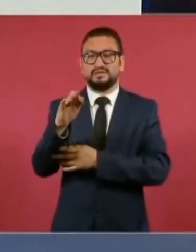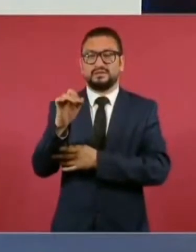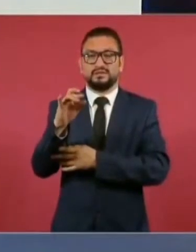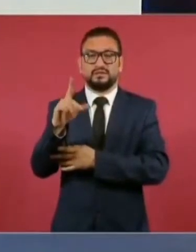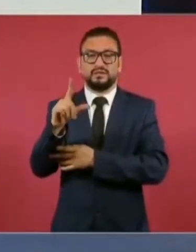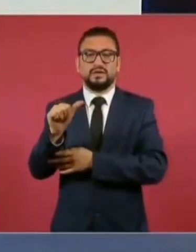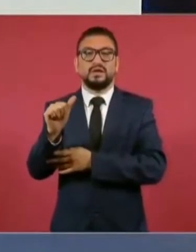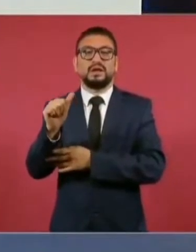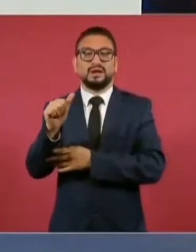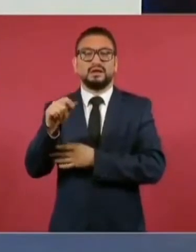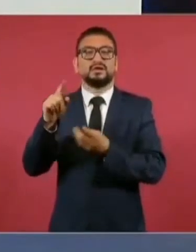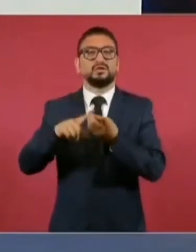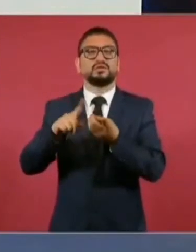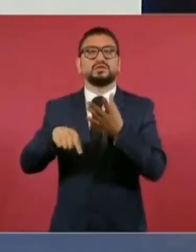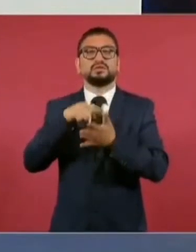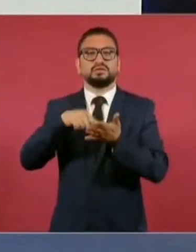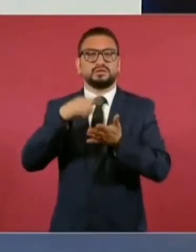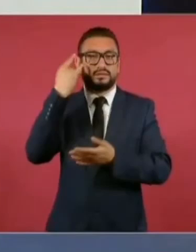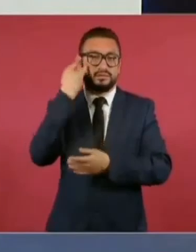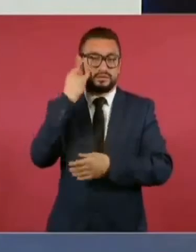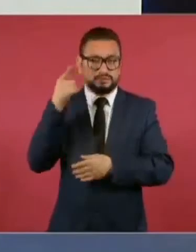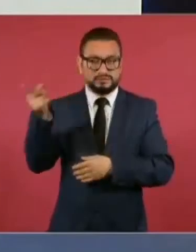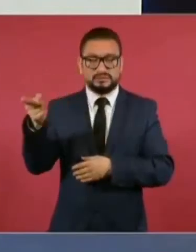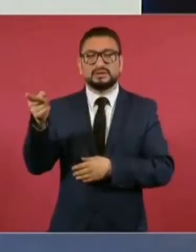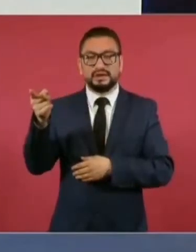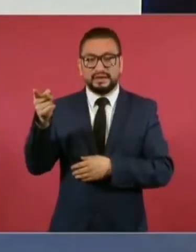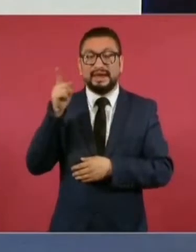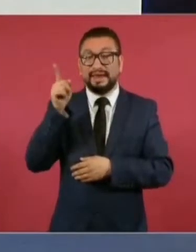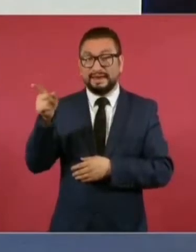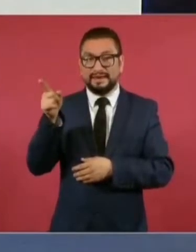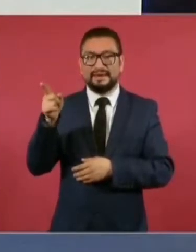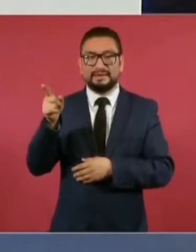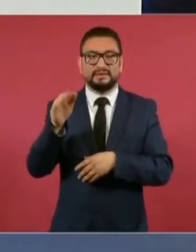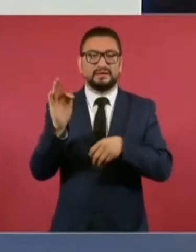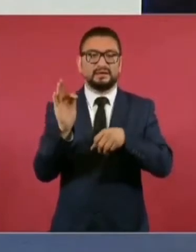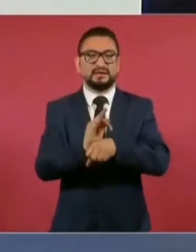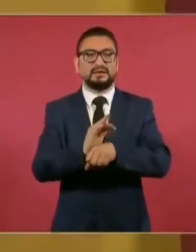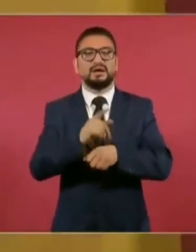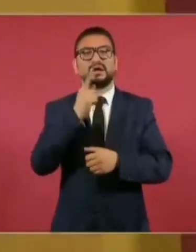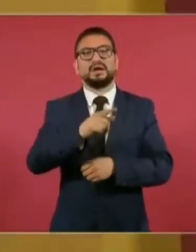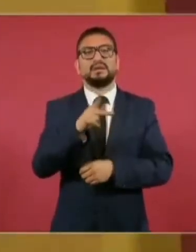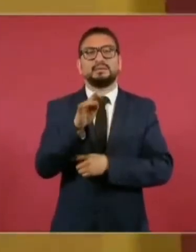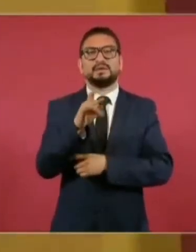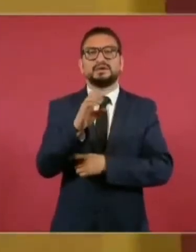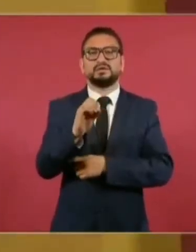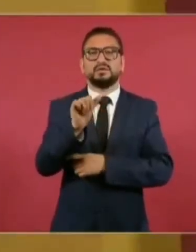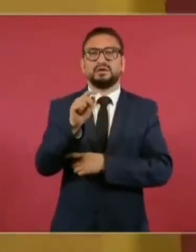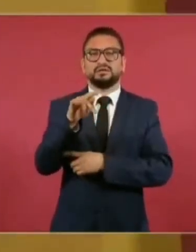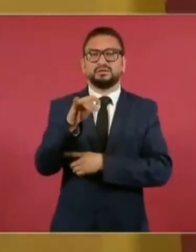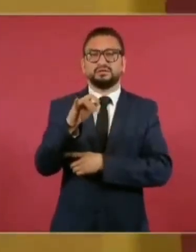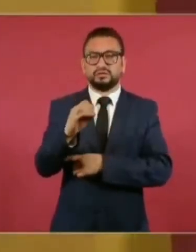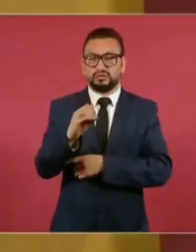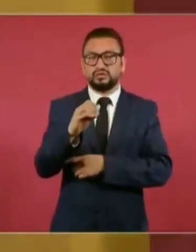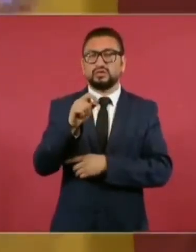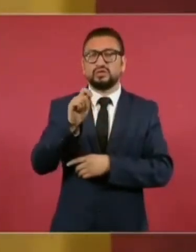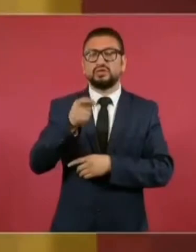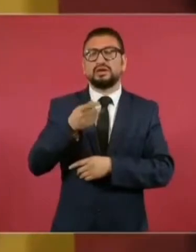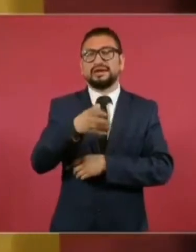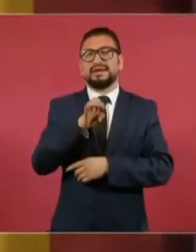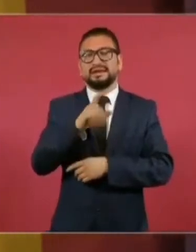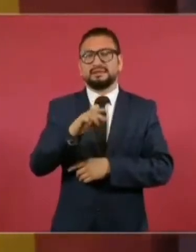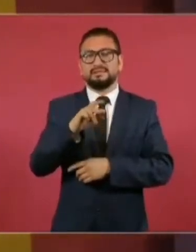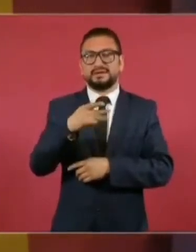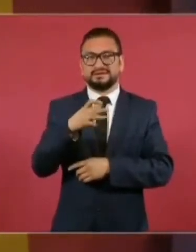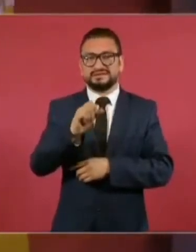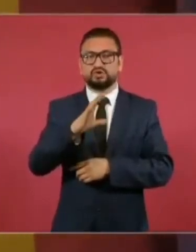Ayala, con sede en Campeche. Ella da beneficios a Pedro Antonio El Manchas El